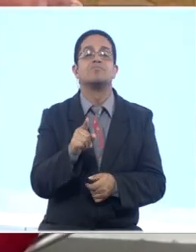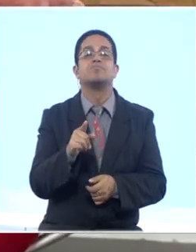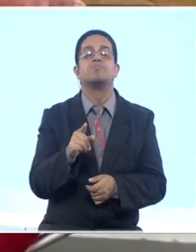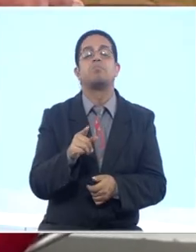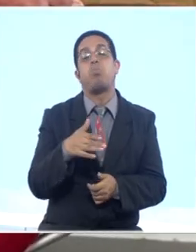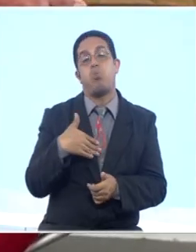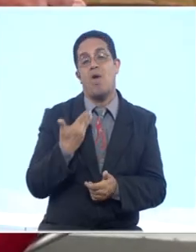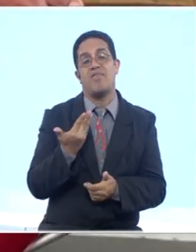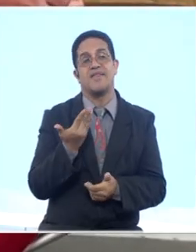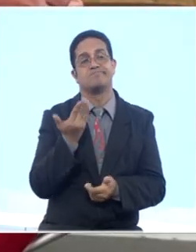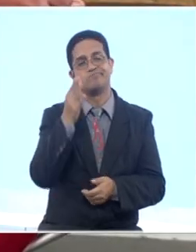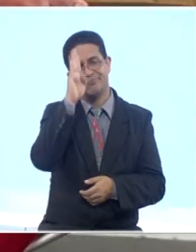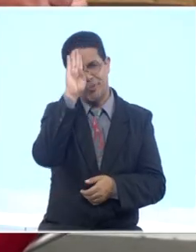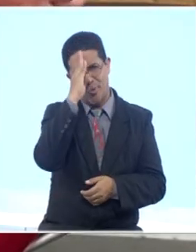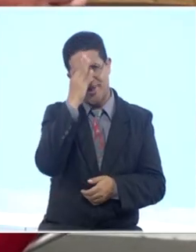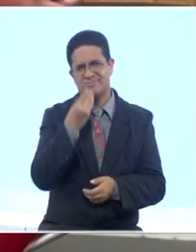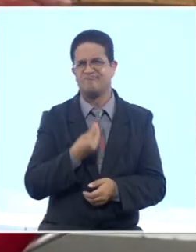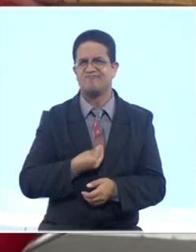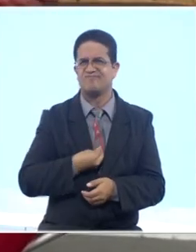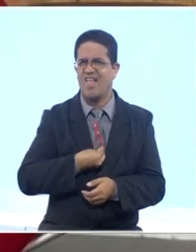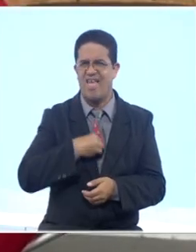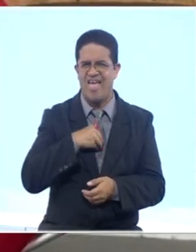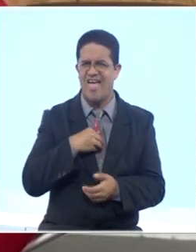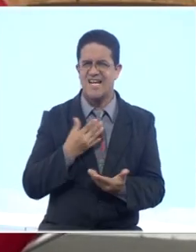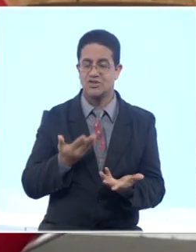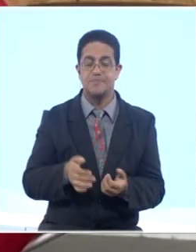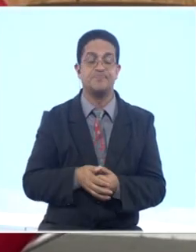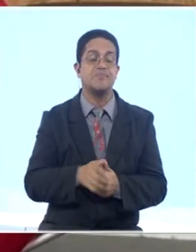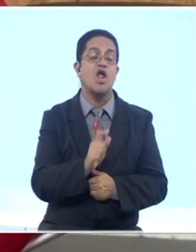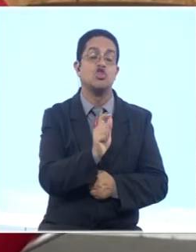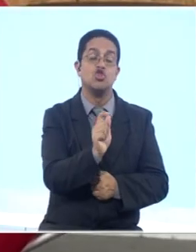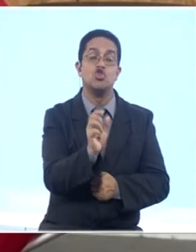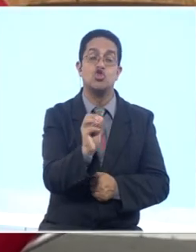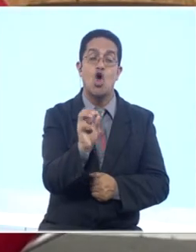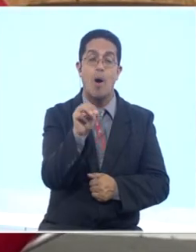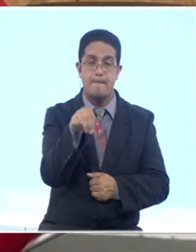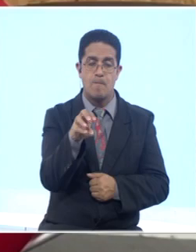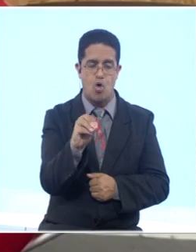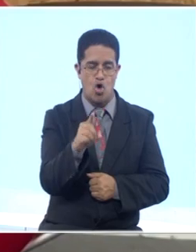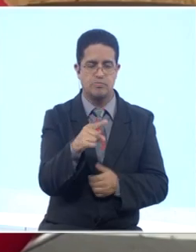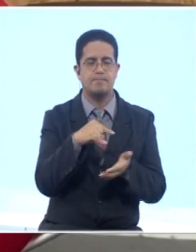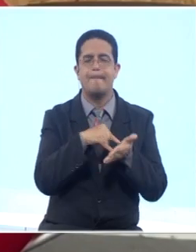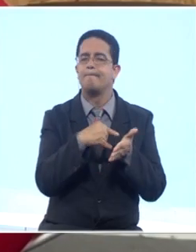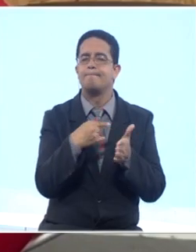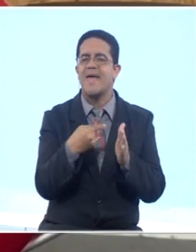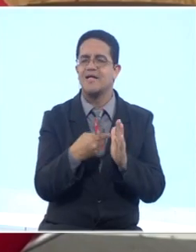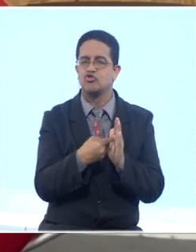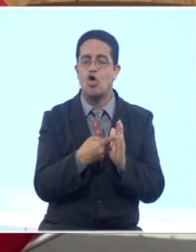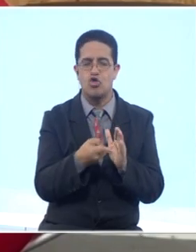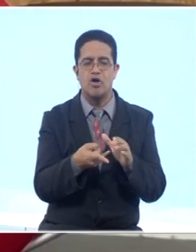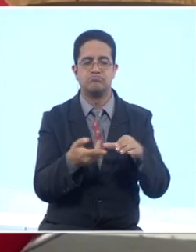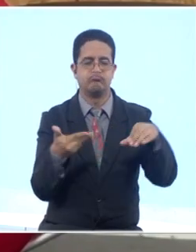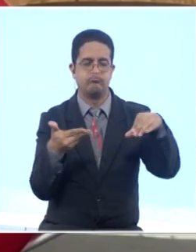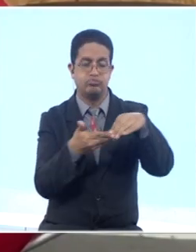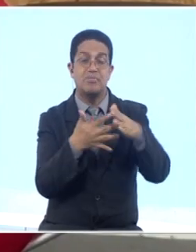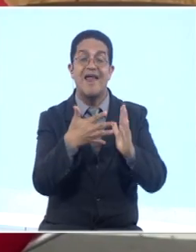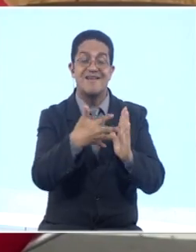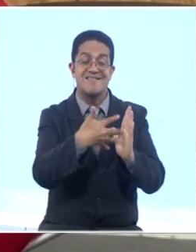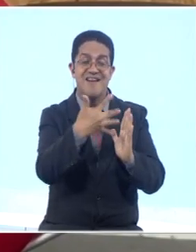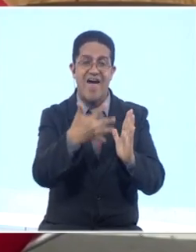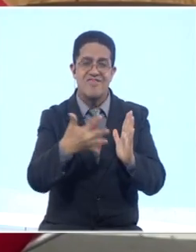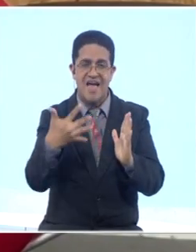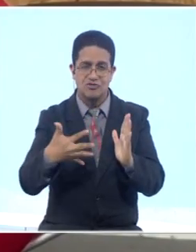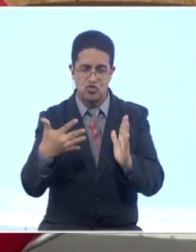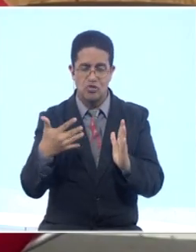estar preguntándose, ¿qué es esto? Es correcto, sí. Tomografía es un método de imagen que emplea radiación. Es